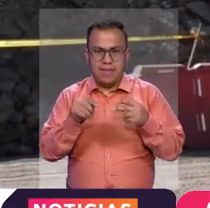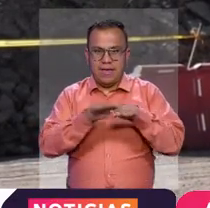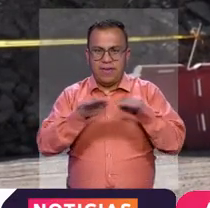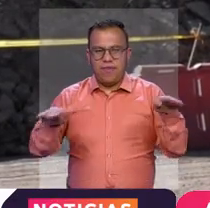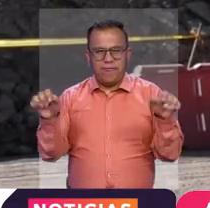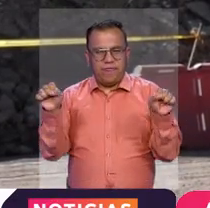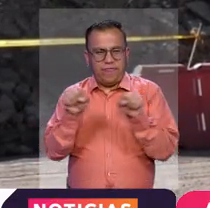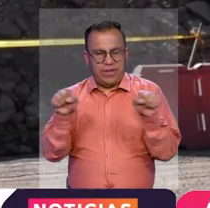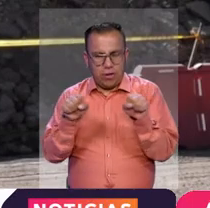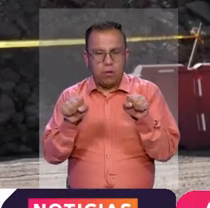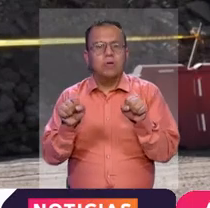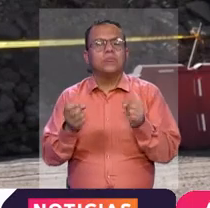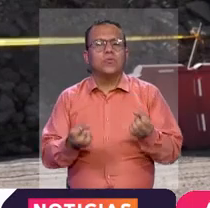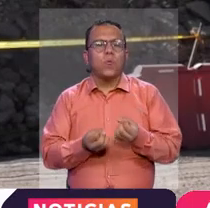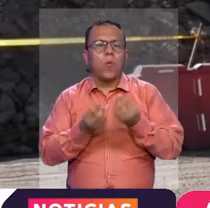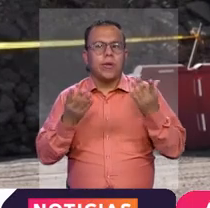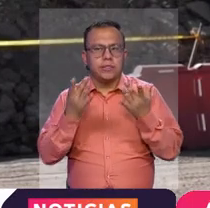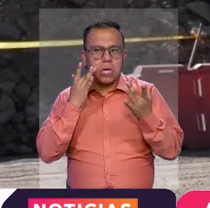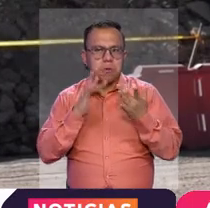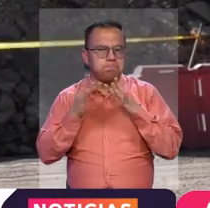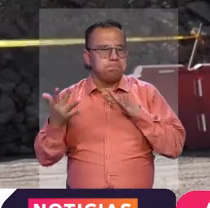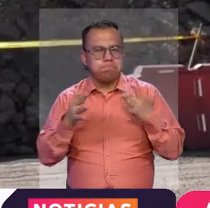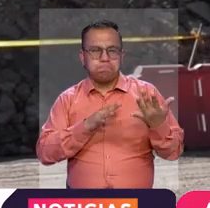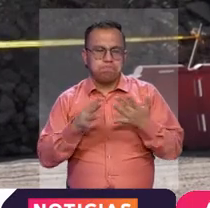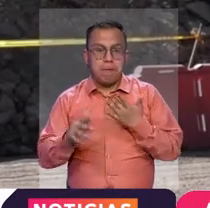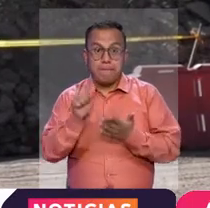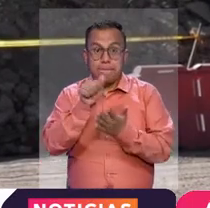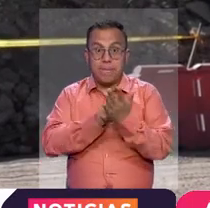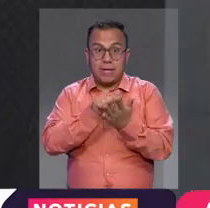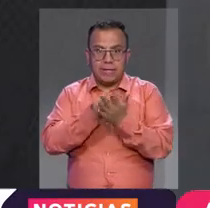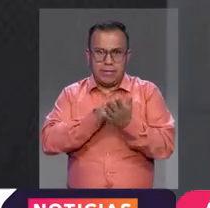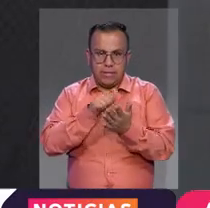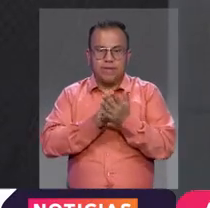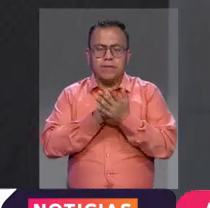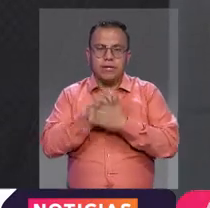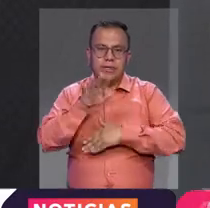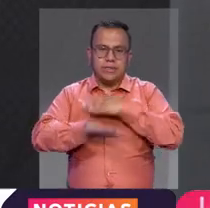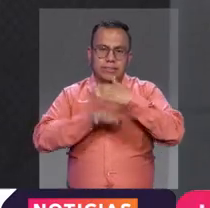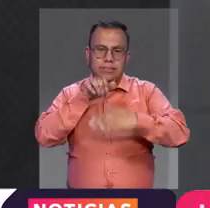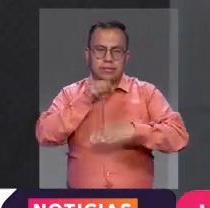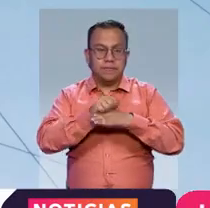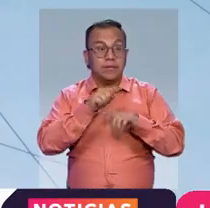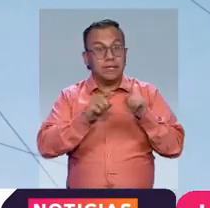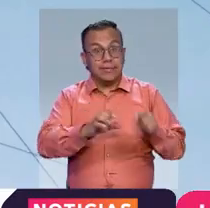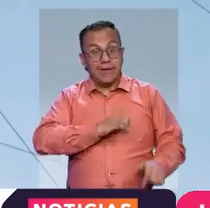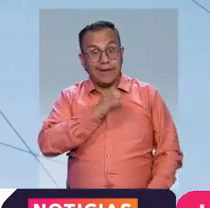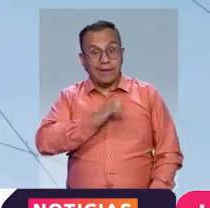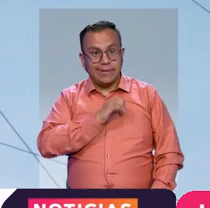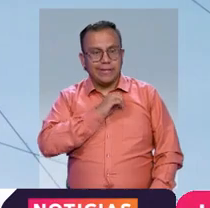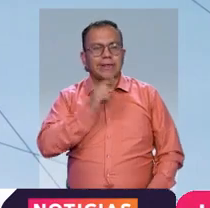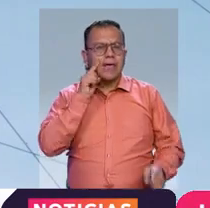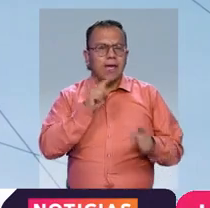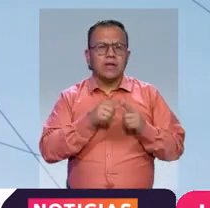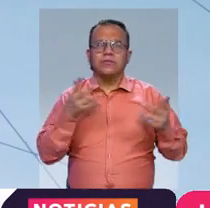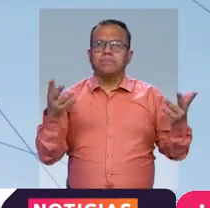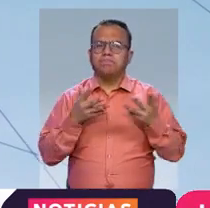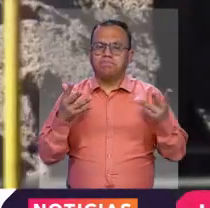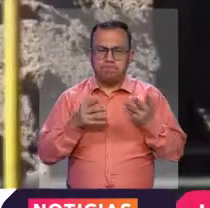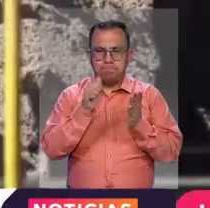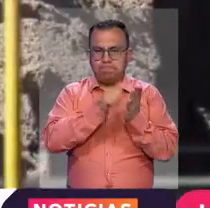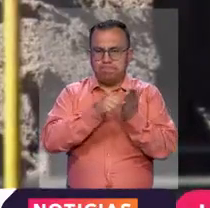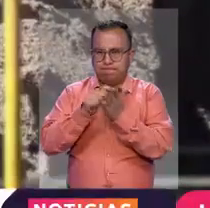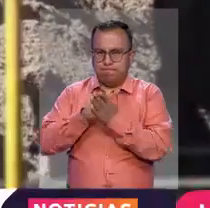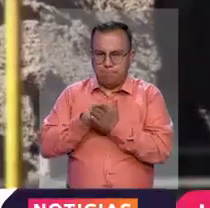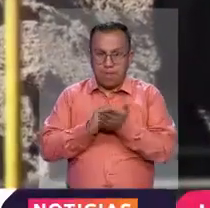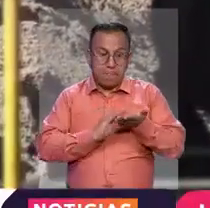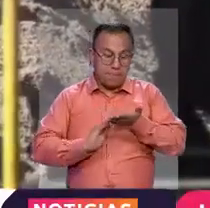frío que produce el material bituminoso reciclado. Estas son las características de la sede donde producen el material para